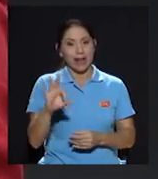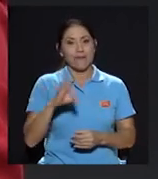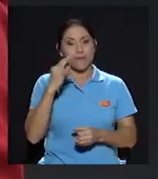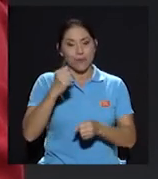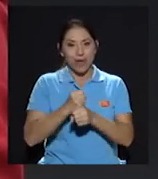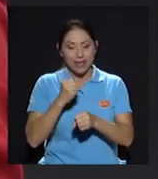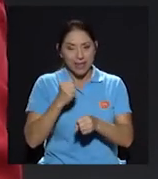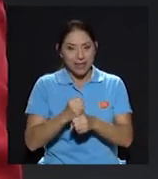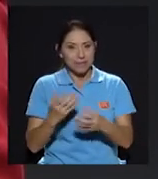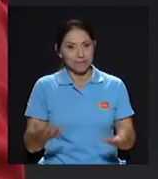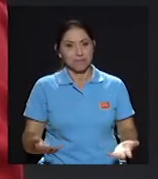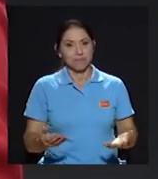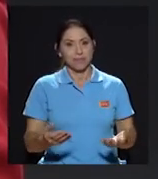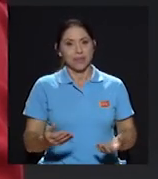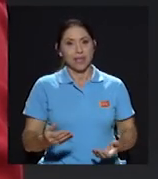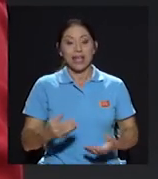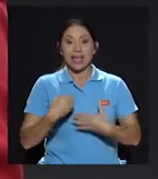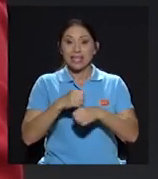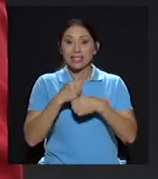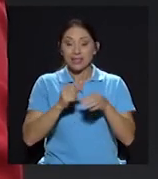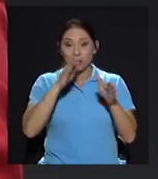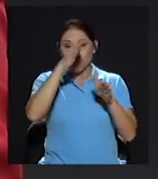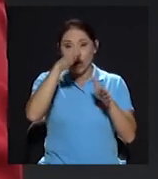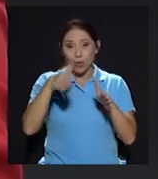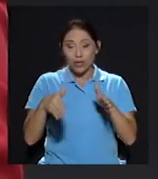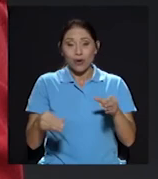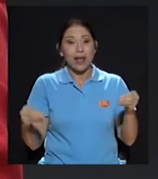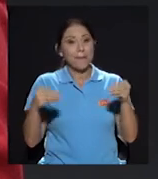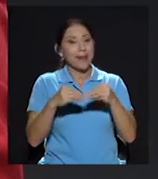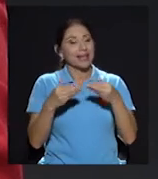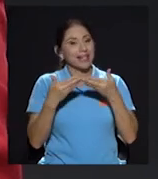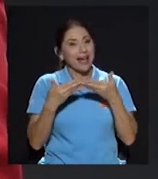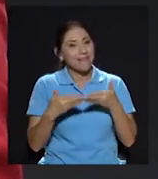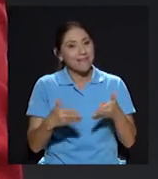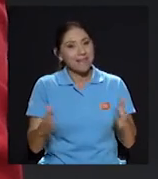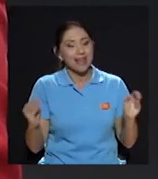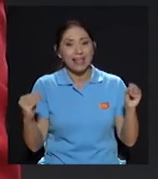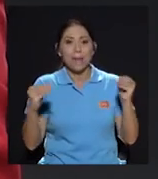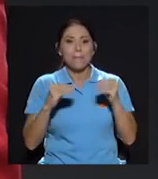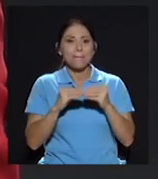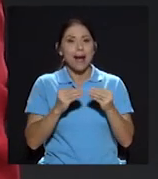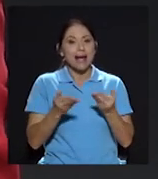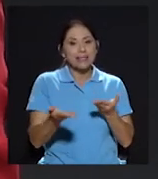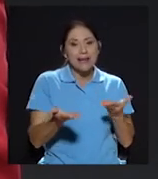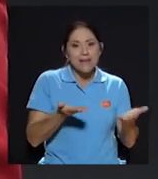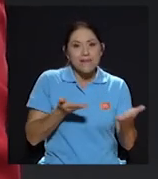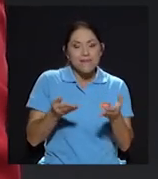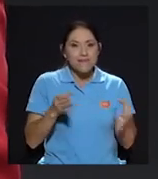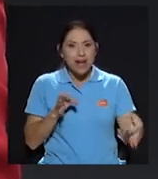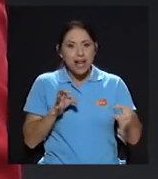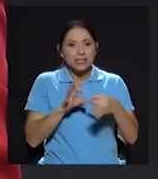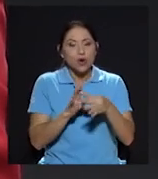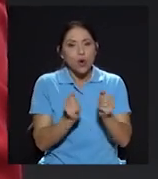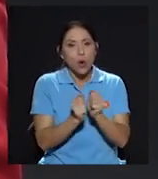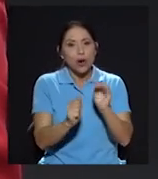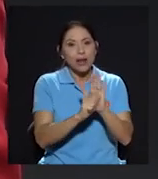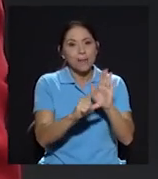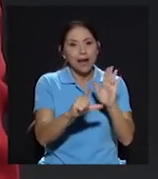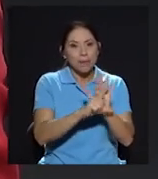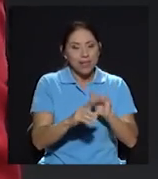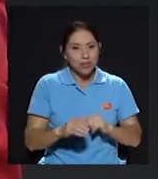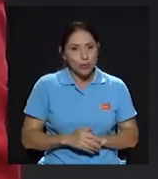cosas nos hicimos una contraloría muchísimo más abierta con más relación con el parlamento hicimos cambios